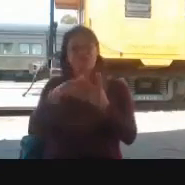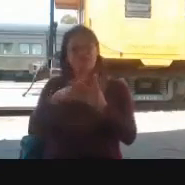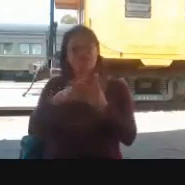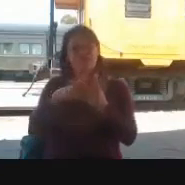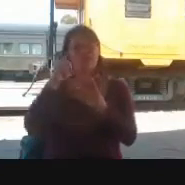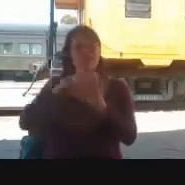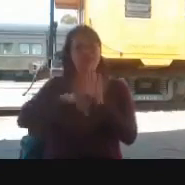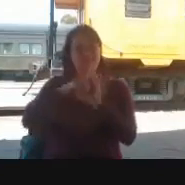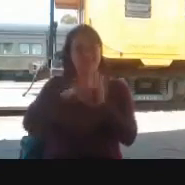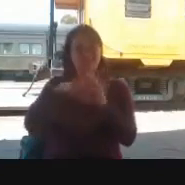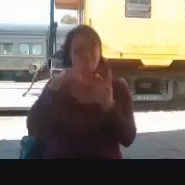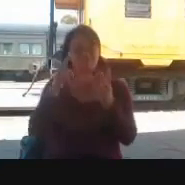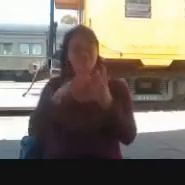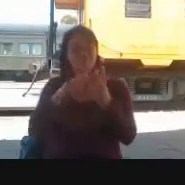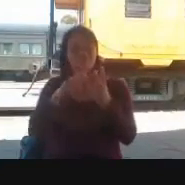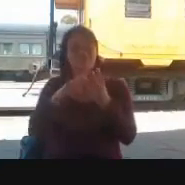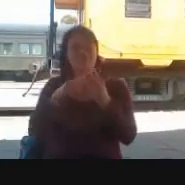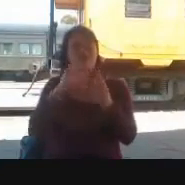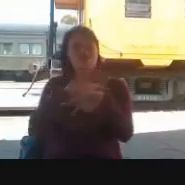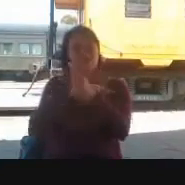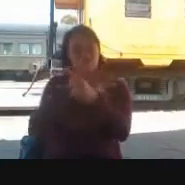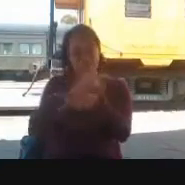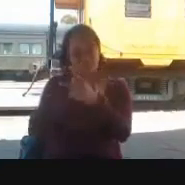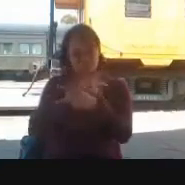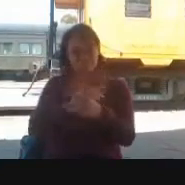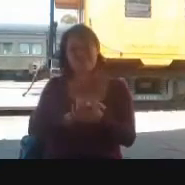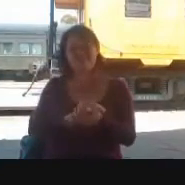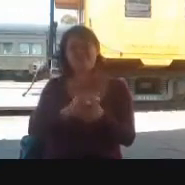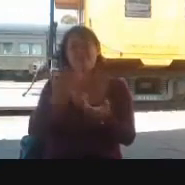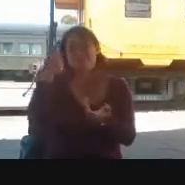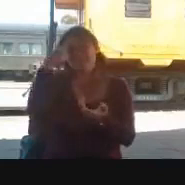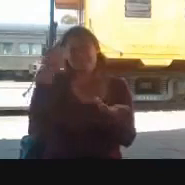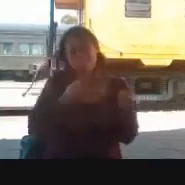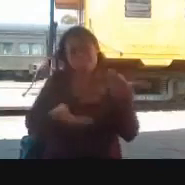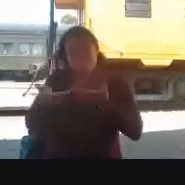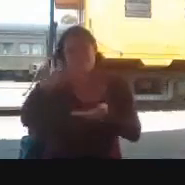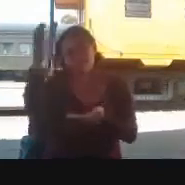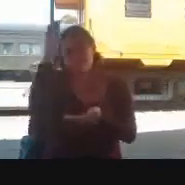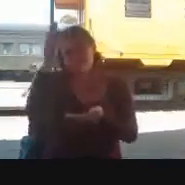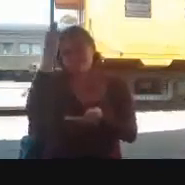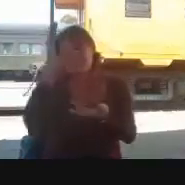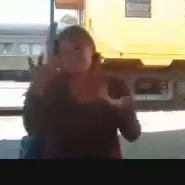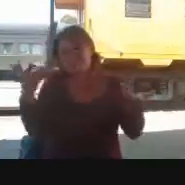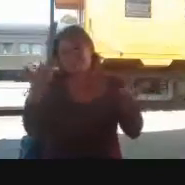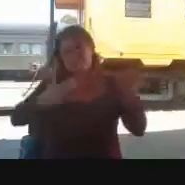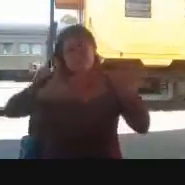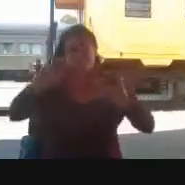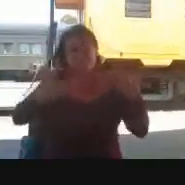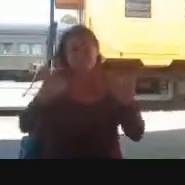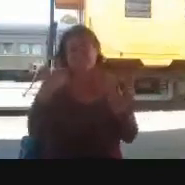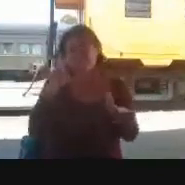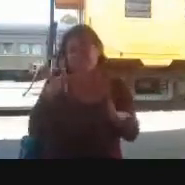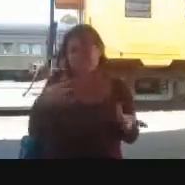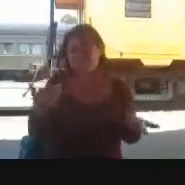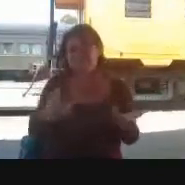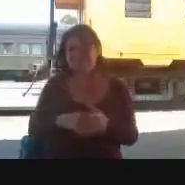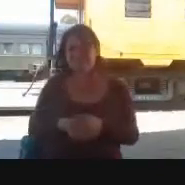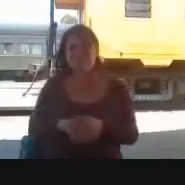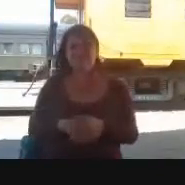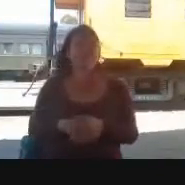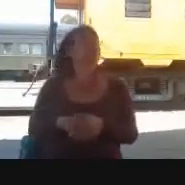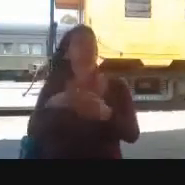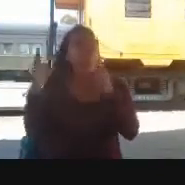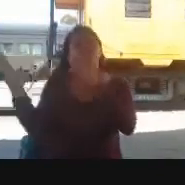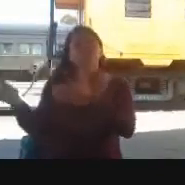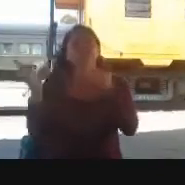pueden seguir para aprender de ciencia, para compartir y divertirnos un rato, la verdad es que nos la pasamos bien. Ahora sí,